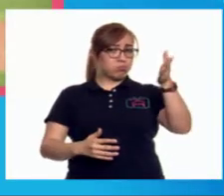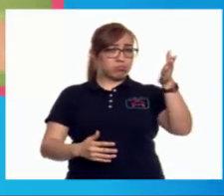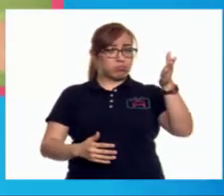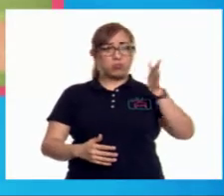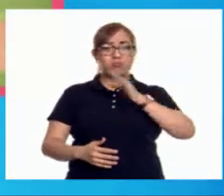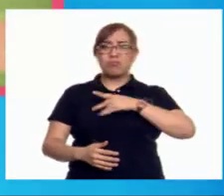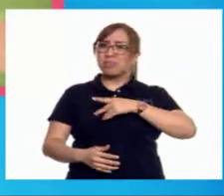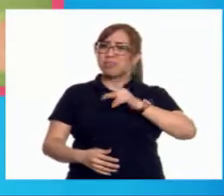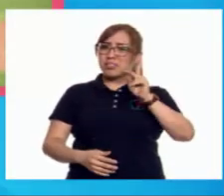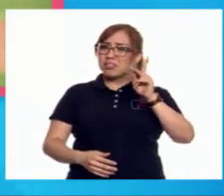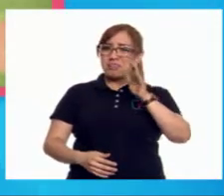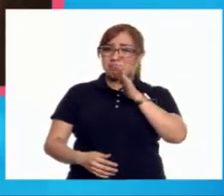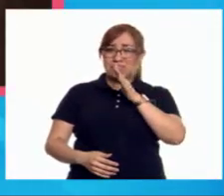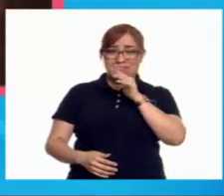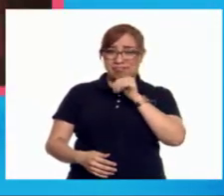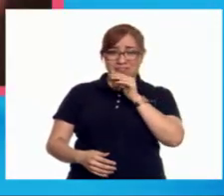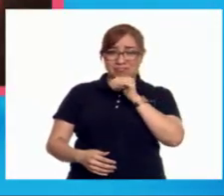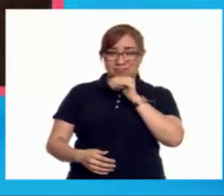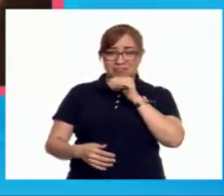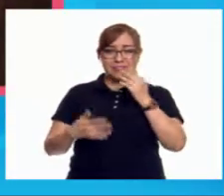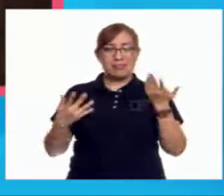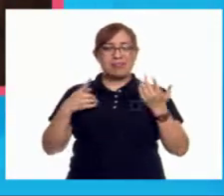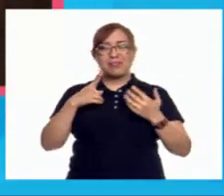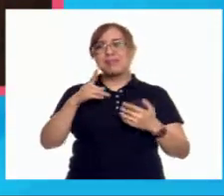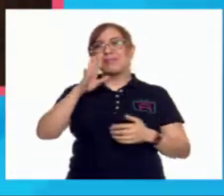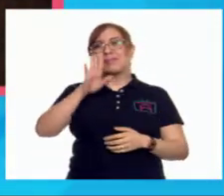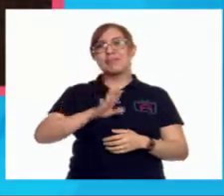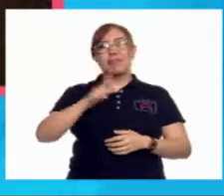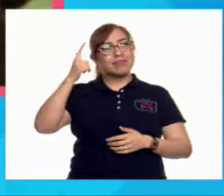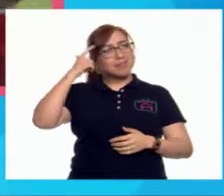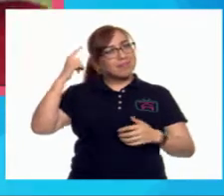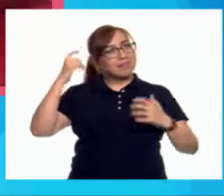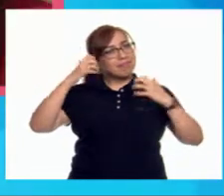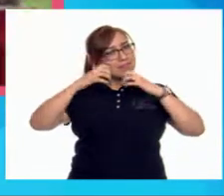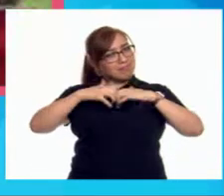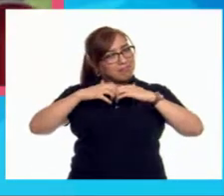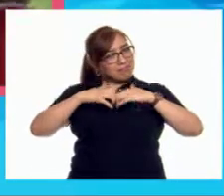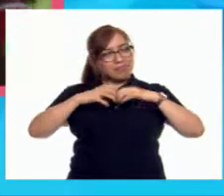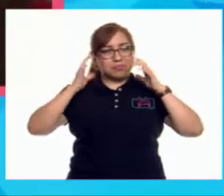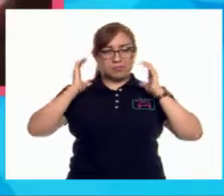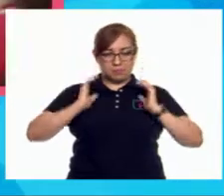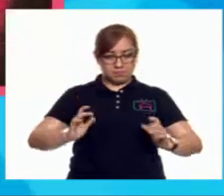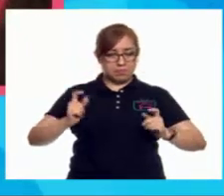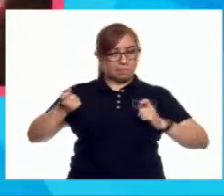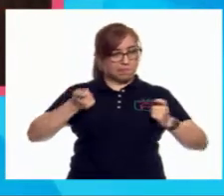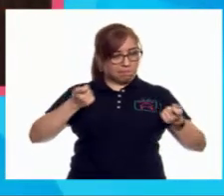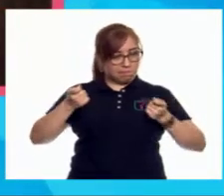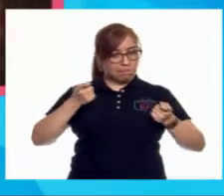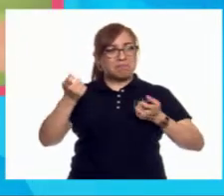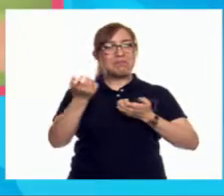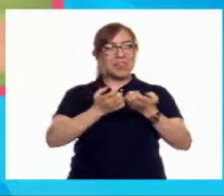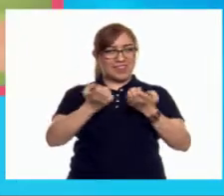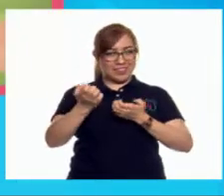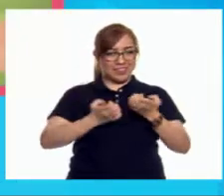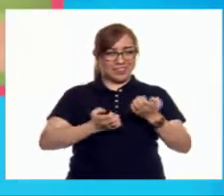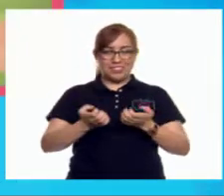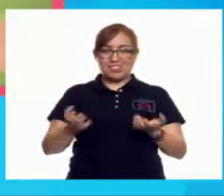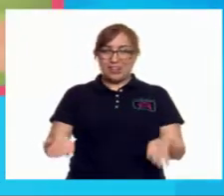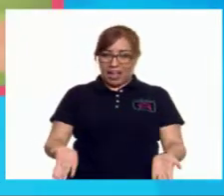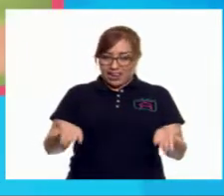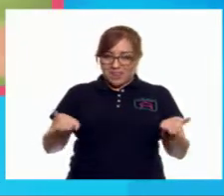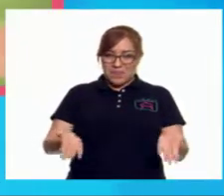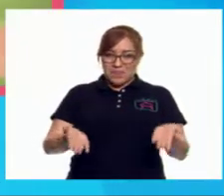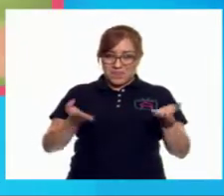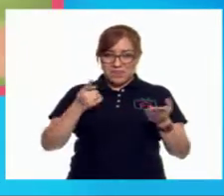si apenas puedo con la derecha, Lucy. Piensa que es un reto para ejercitar el cuerpo y la mente. ¡Venga, tú puedes! Pero voy a